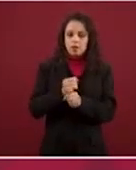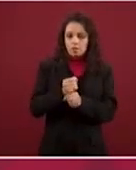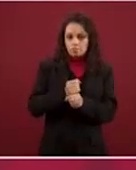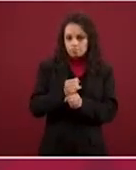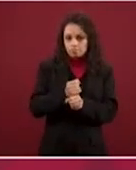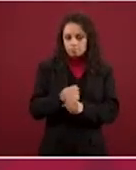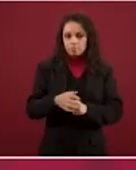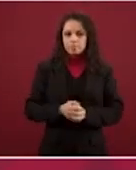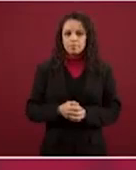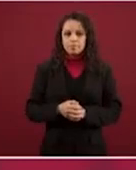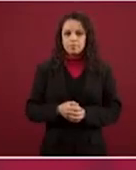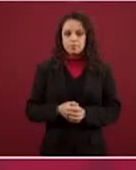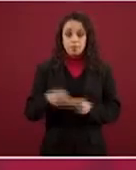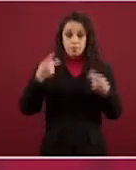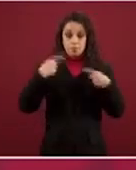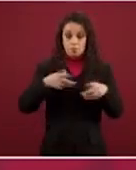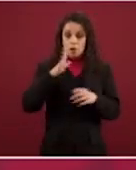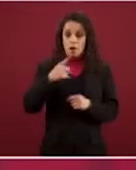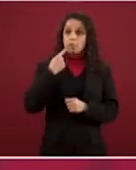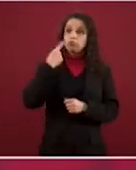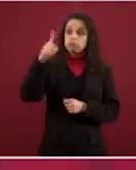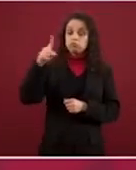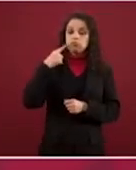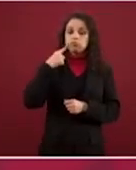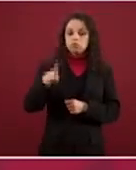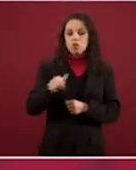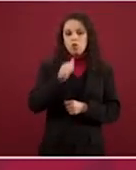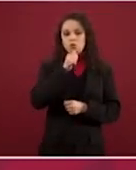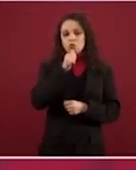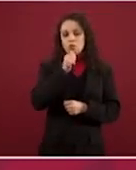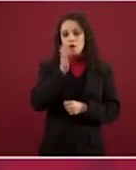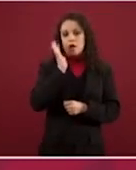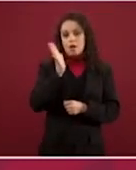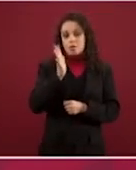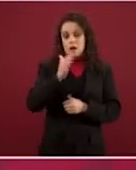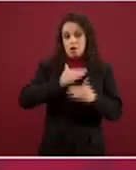demandas incumplidas, se tiene que